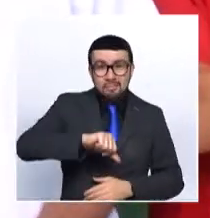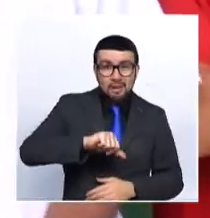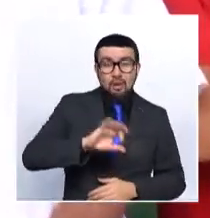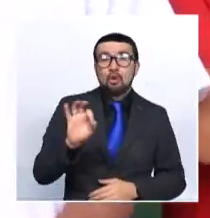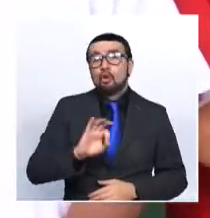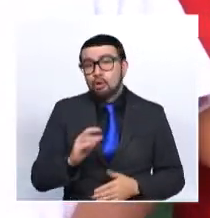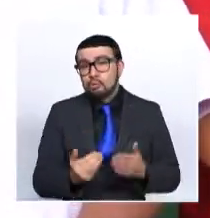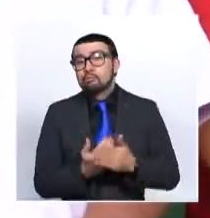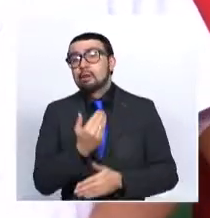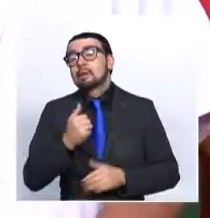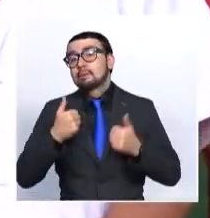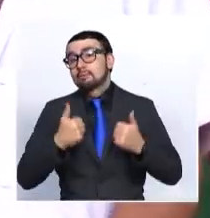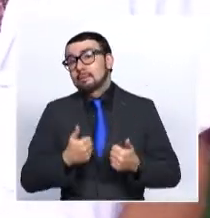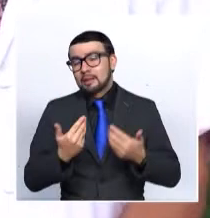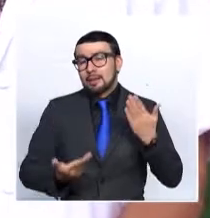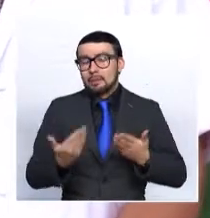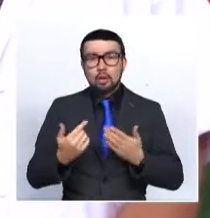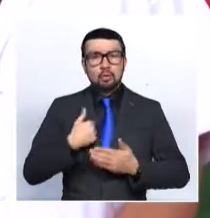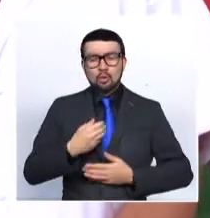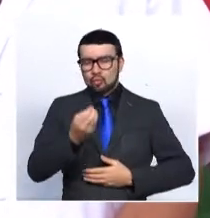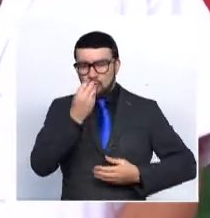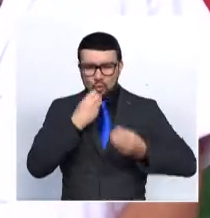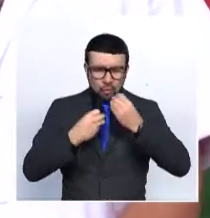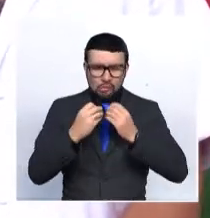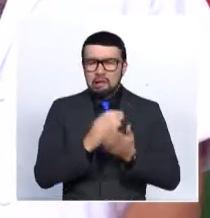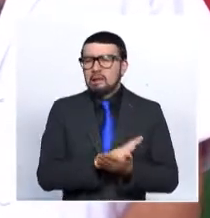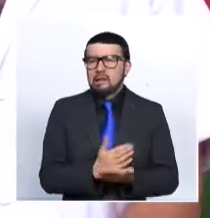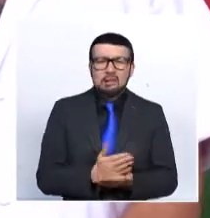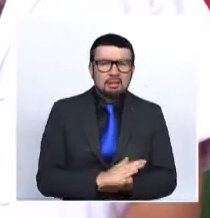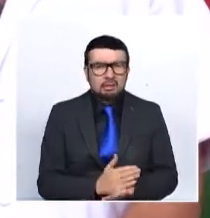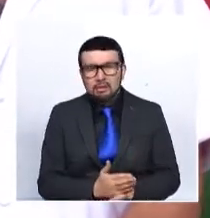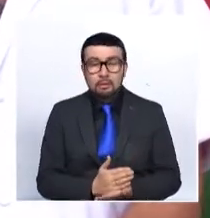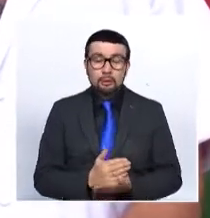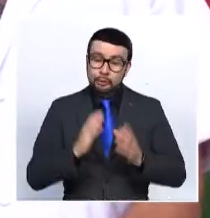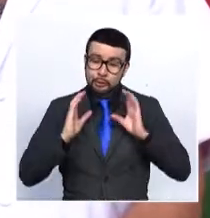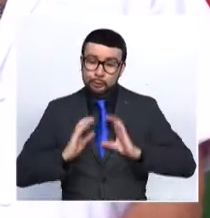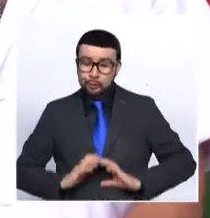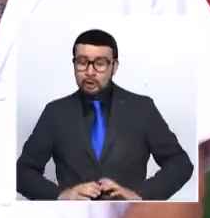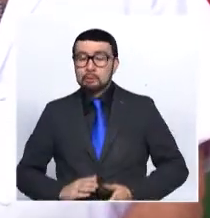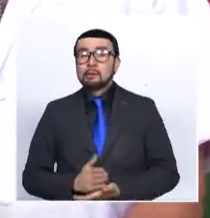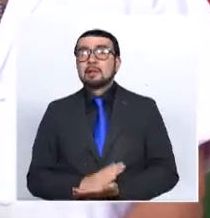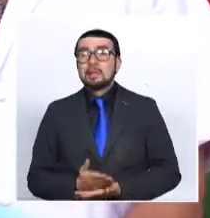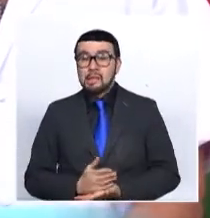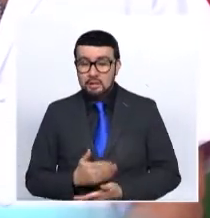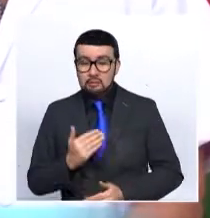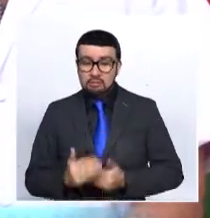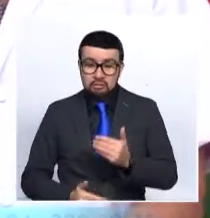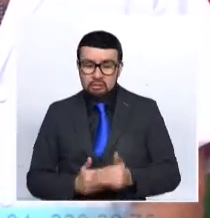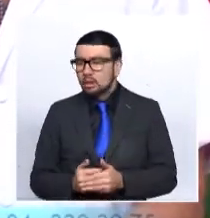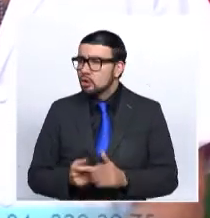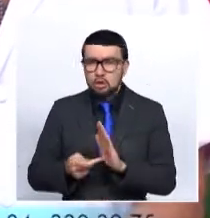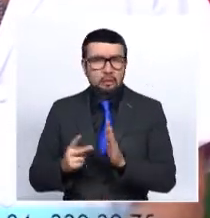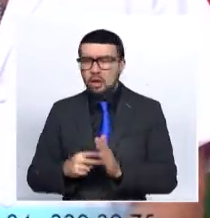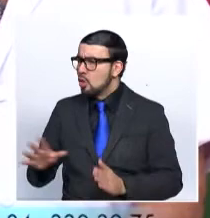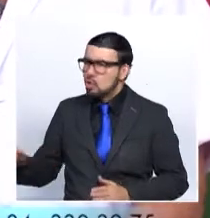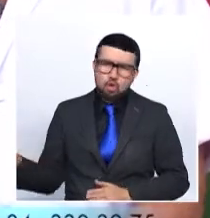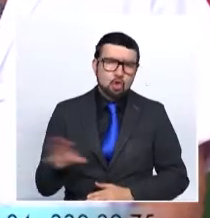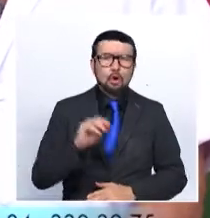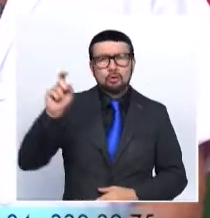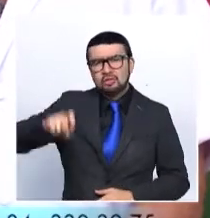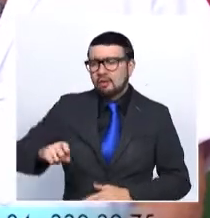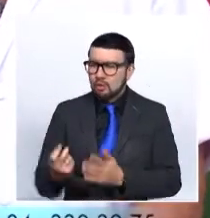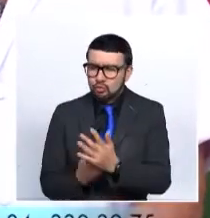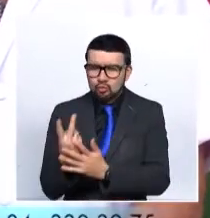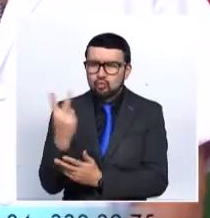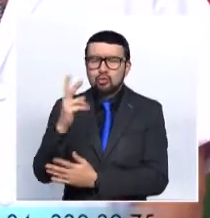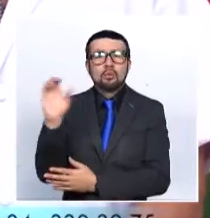alimentación balanceada, equilibrada y sana sobre todo, no es que estemos promulgando un vegetarianismo, un veganismo, sino